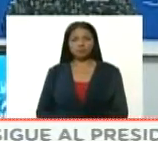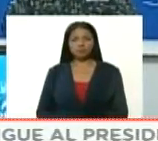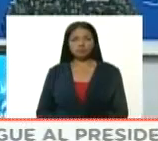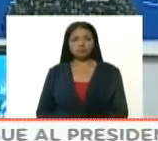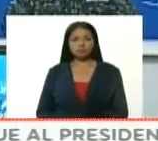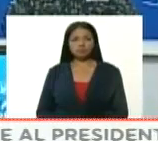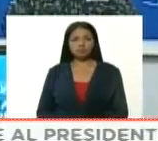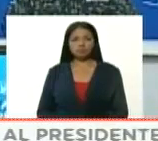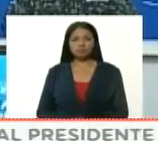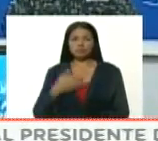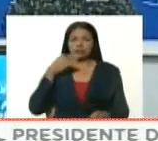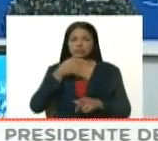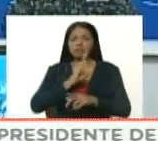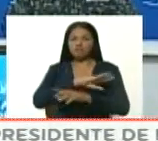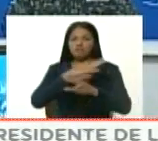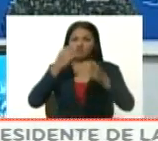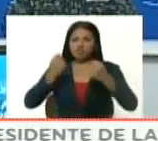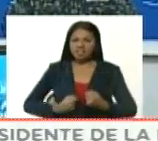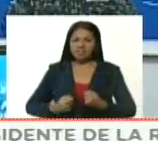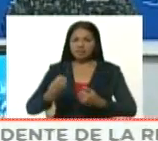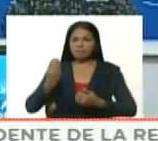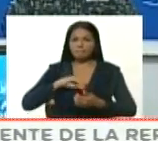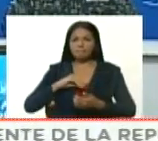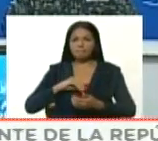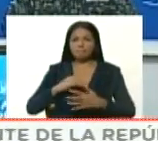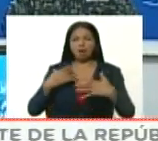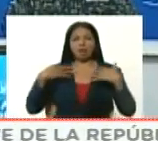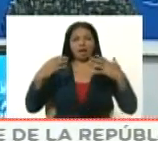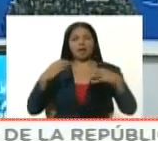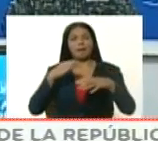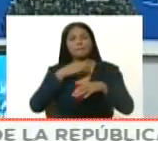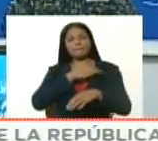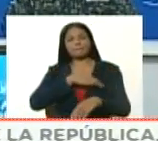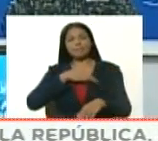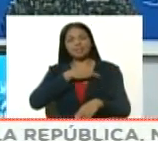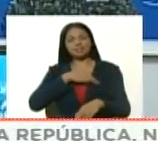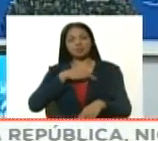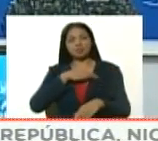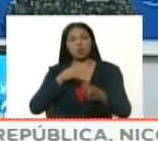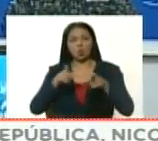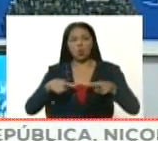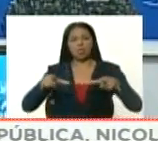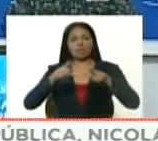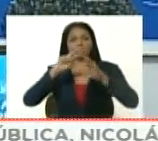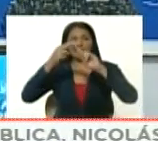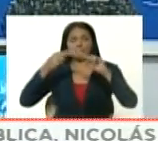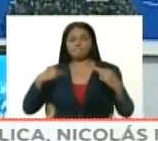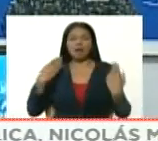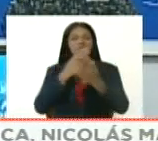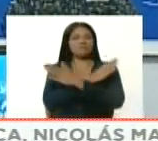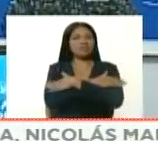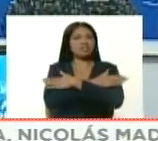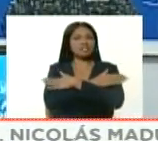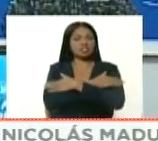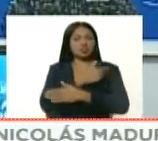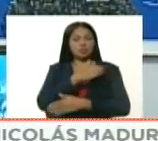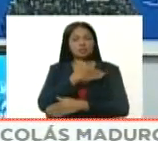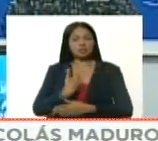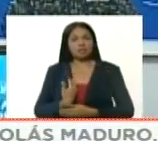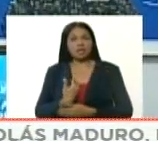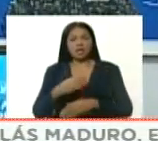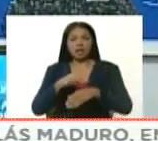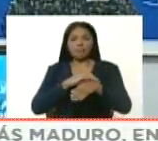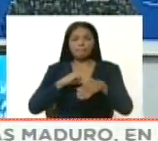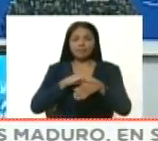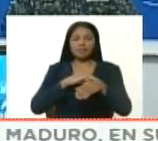para ir a fortalecer la gran misión Cuadrantes de Paz. Los felicito. Yo quisiera que el